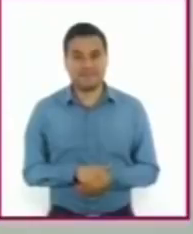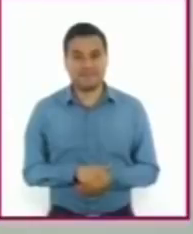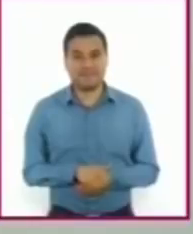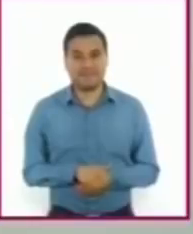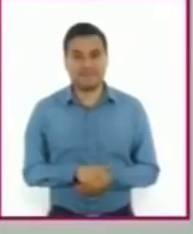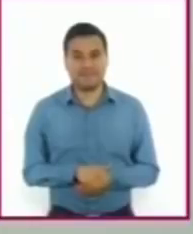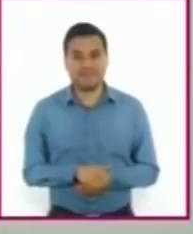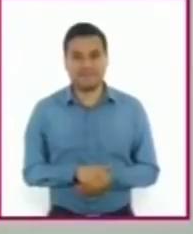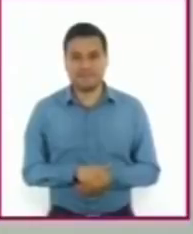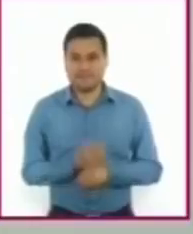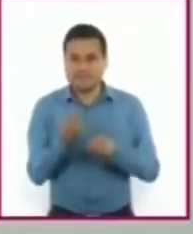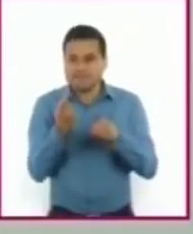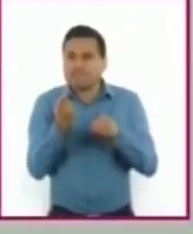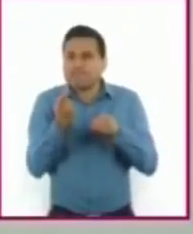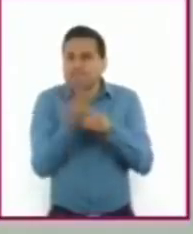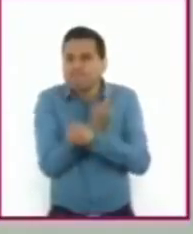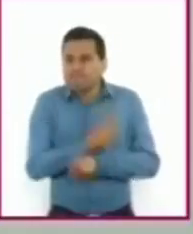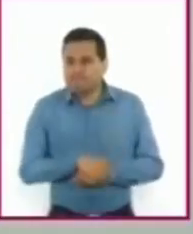¿Qué sucederá